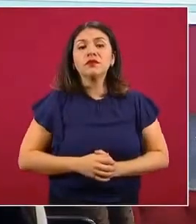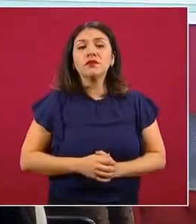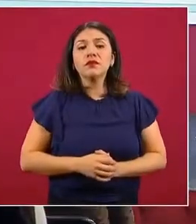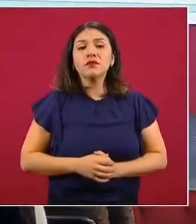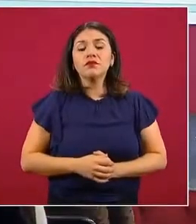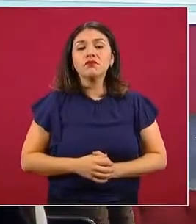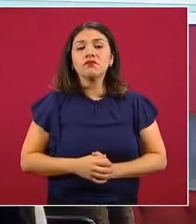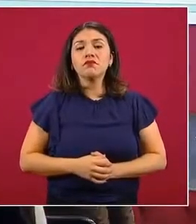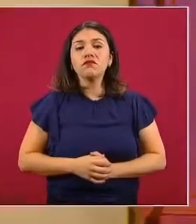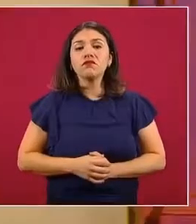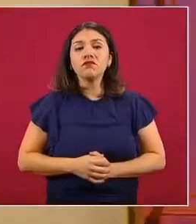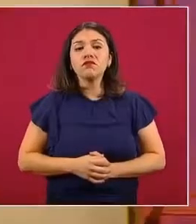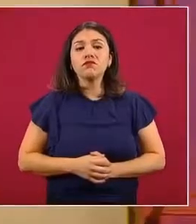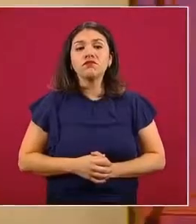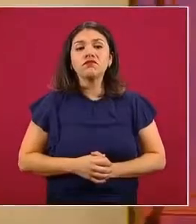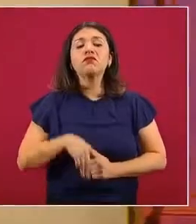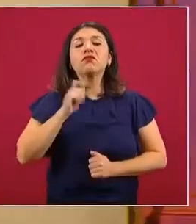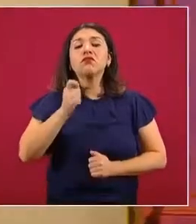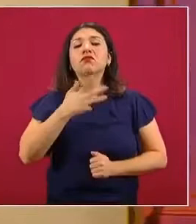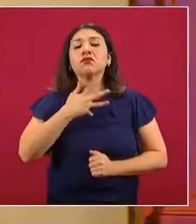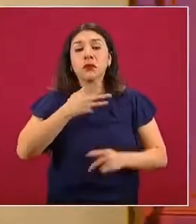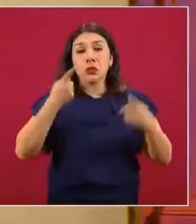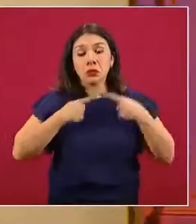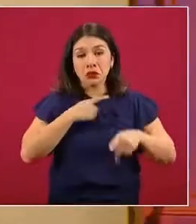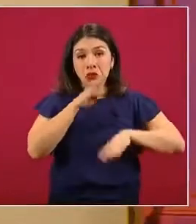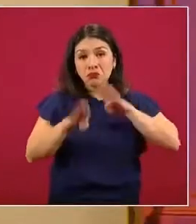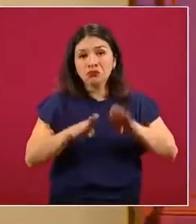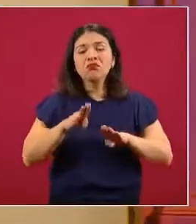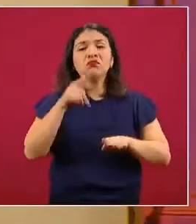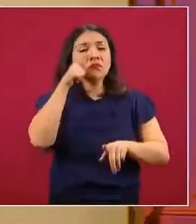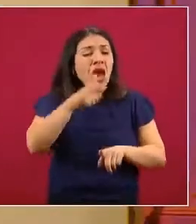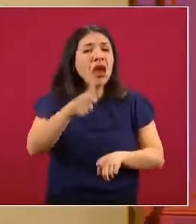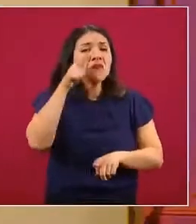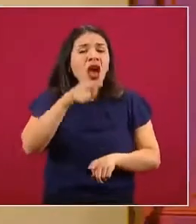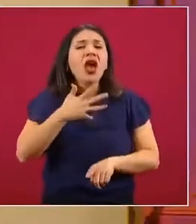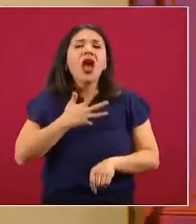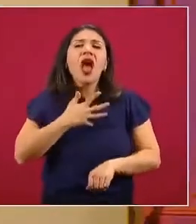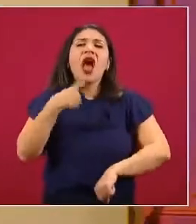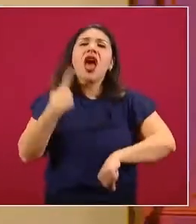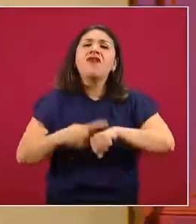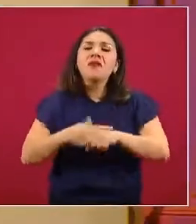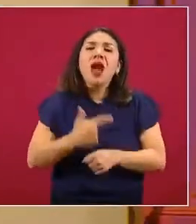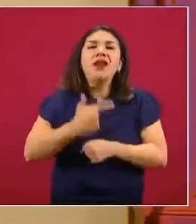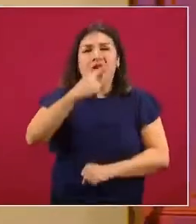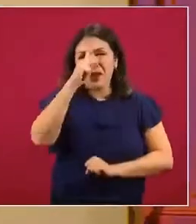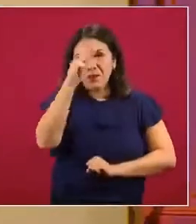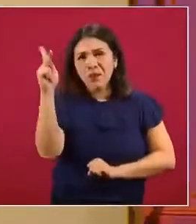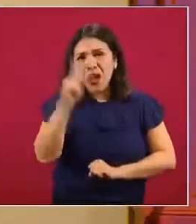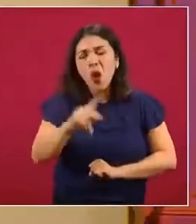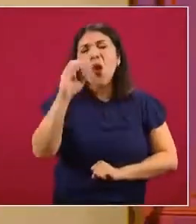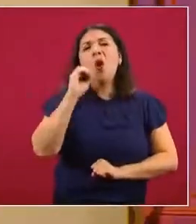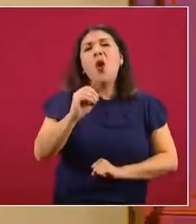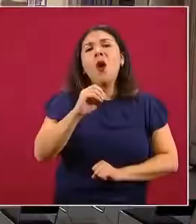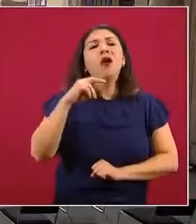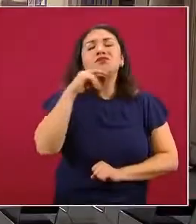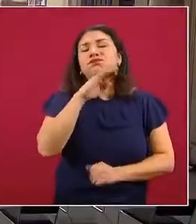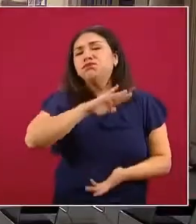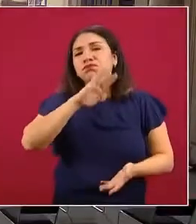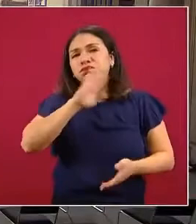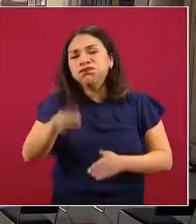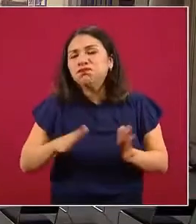que ocurrieron por la intervención o por la presentación y complicaciones que COVID-19 produce en